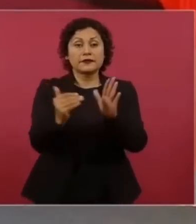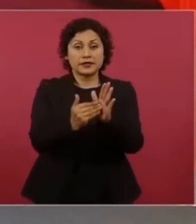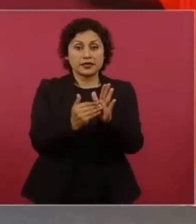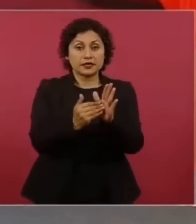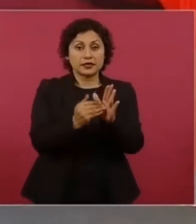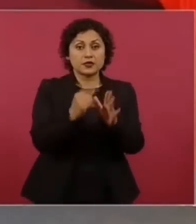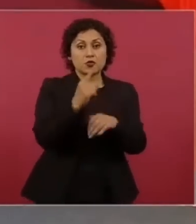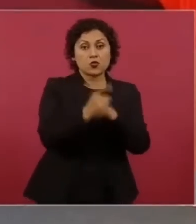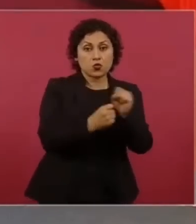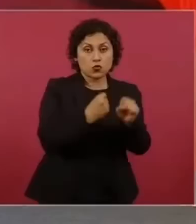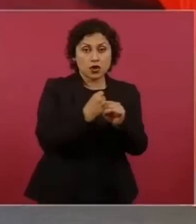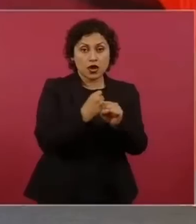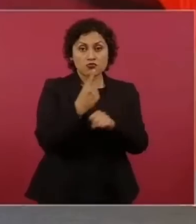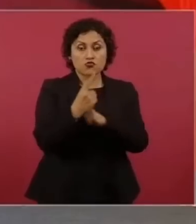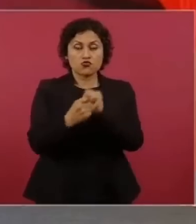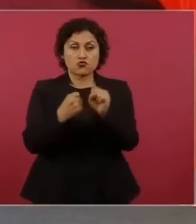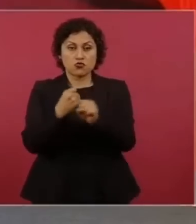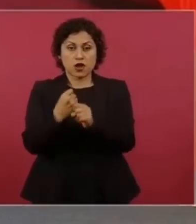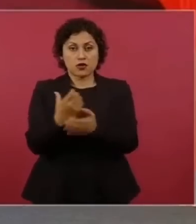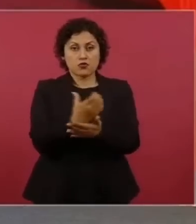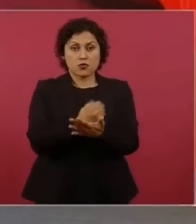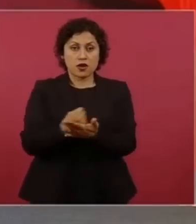año.